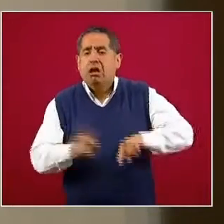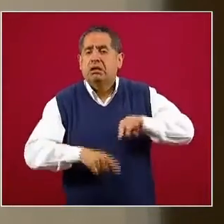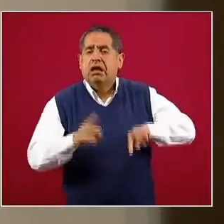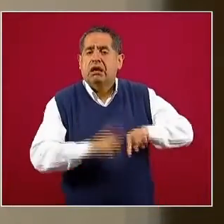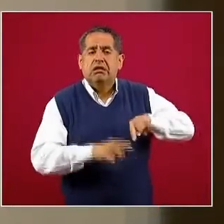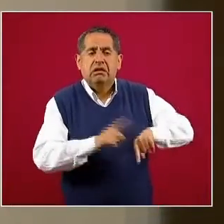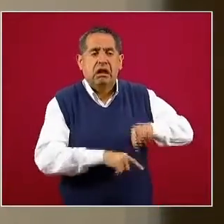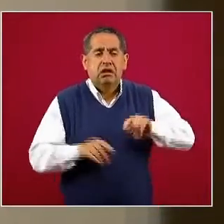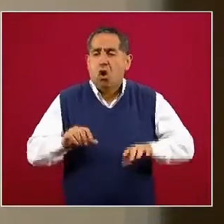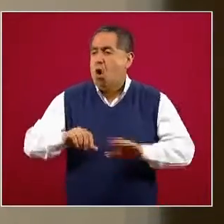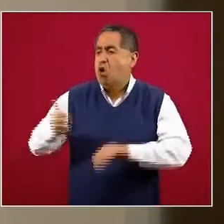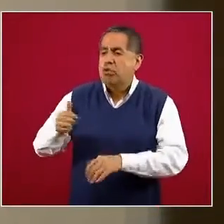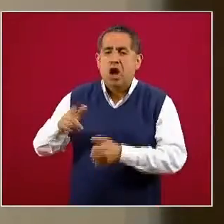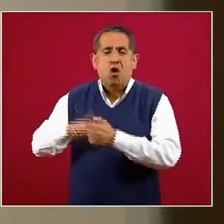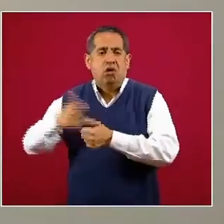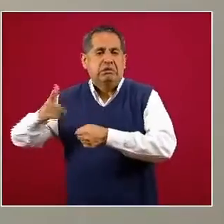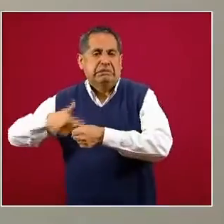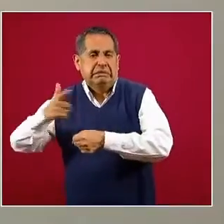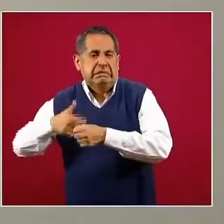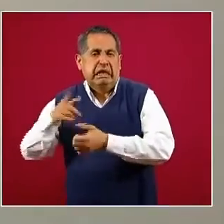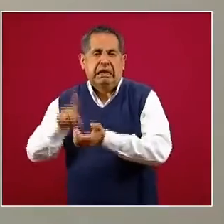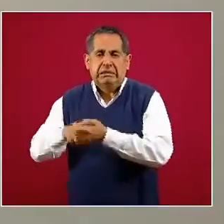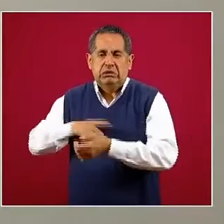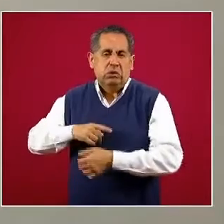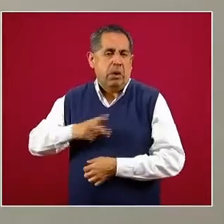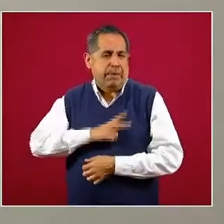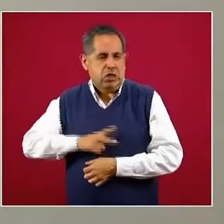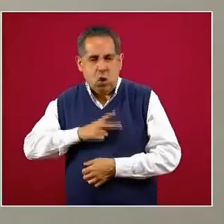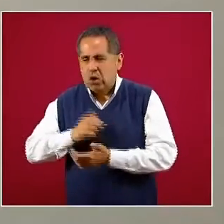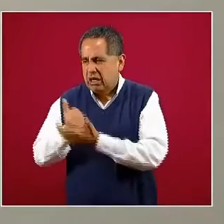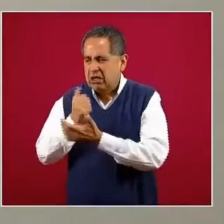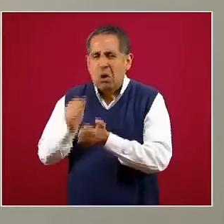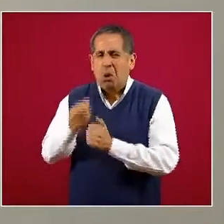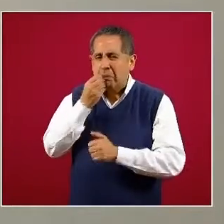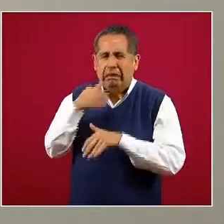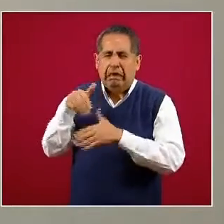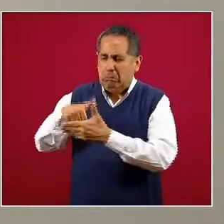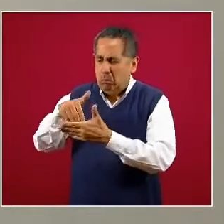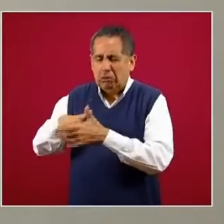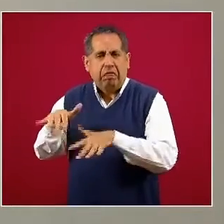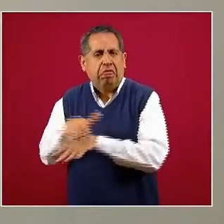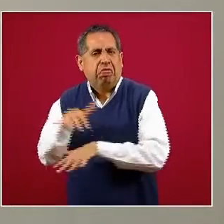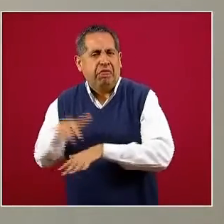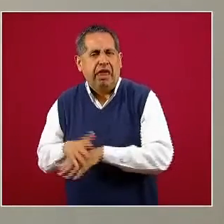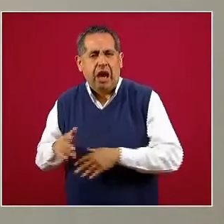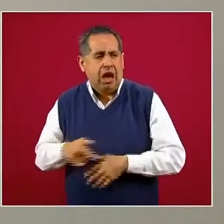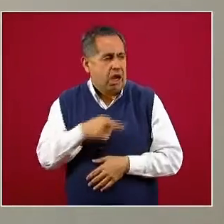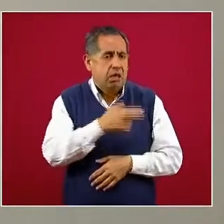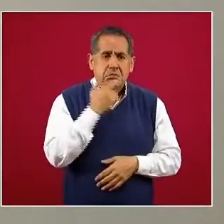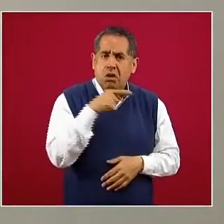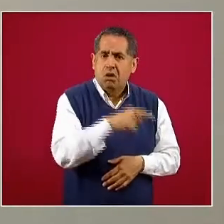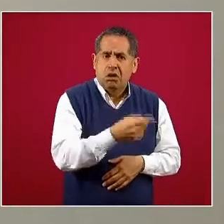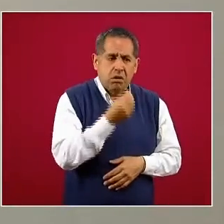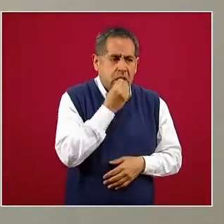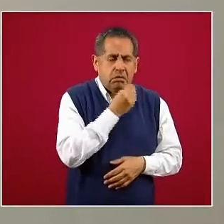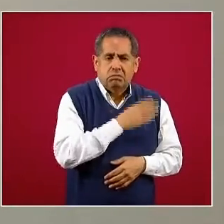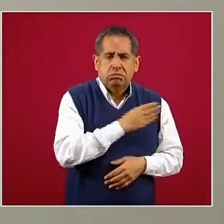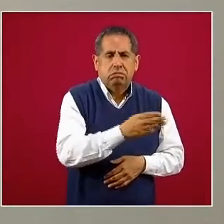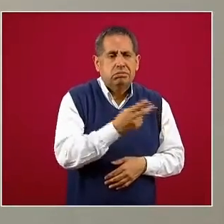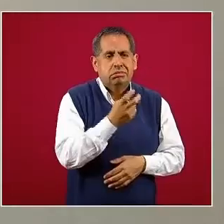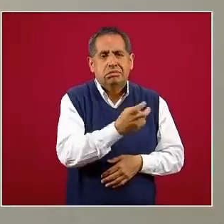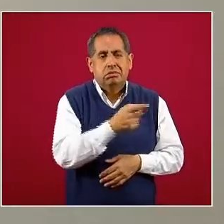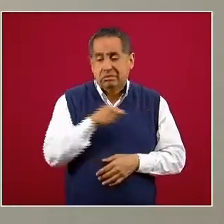por instrucciones del doctor Víctor Villalobos, todo el apoyo al gobernador Miguel Barbosa y a los presidentes municipales para sumar fuerzas en